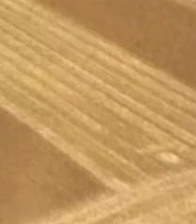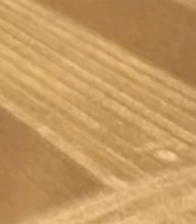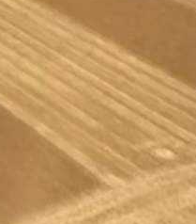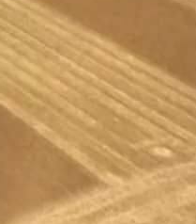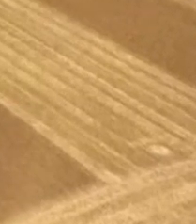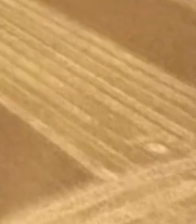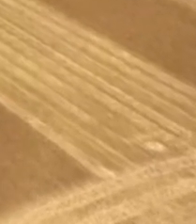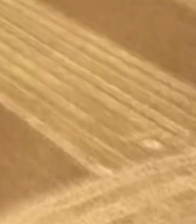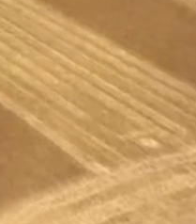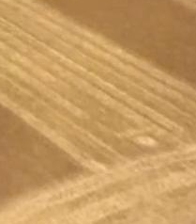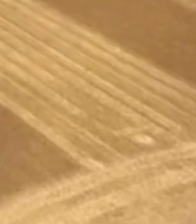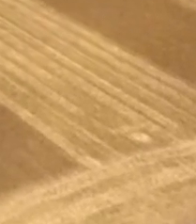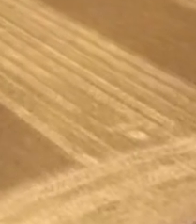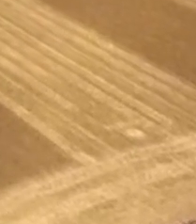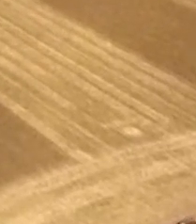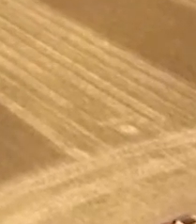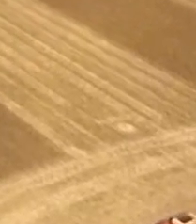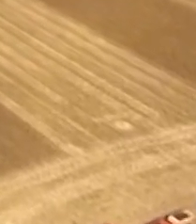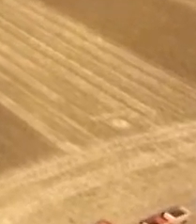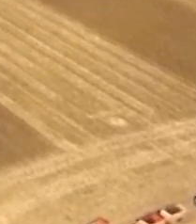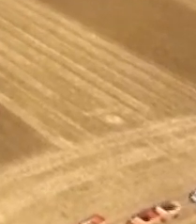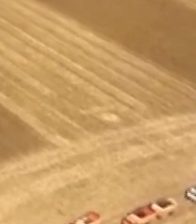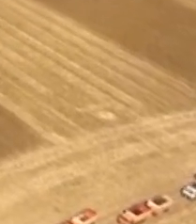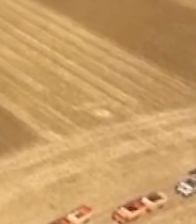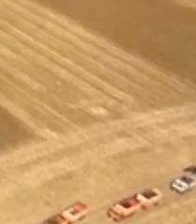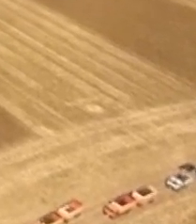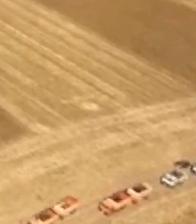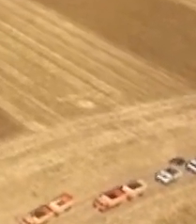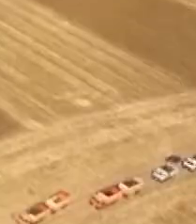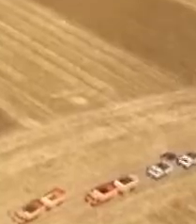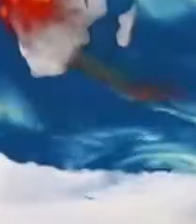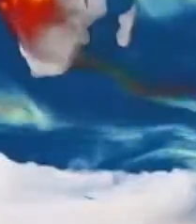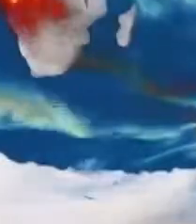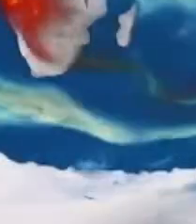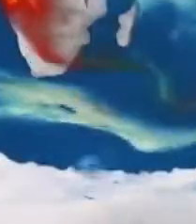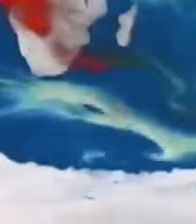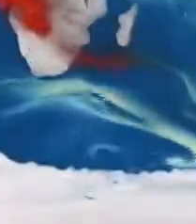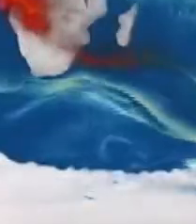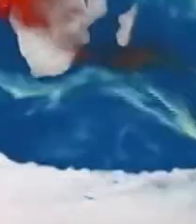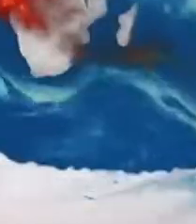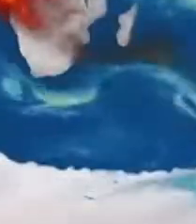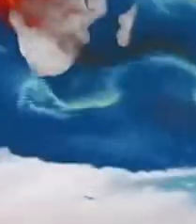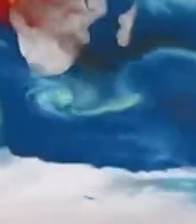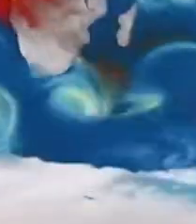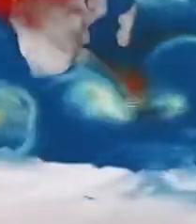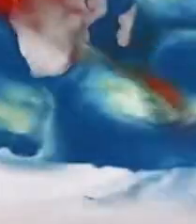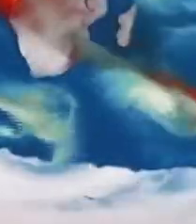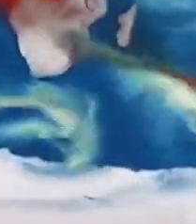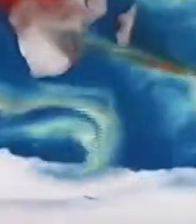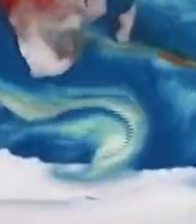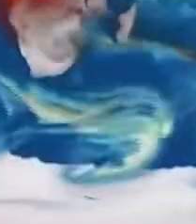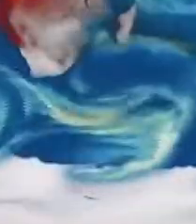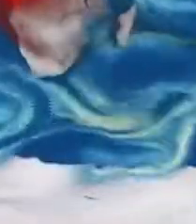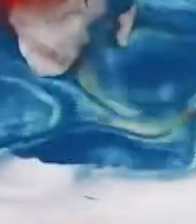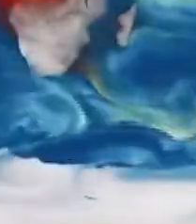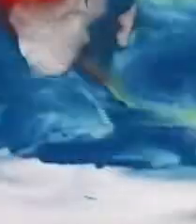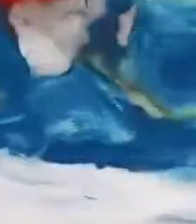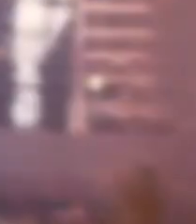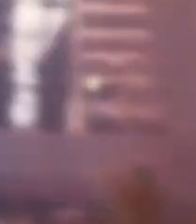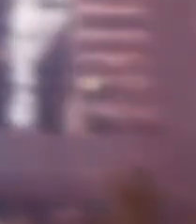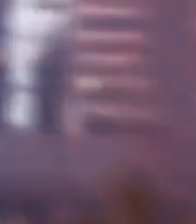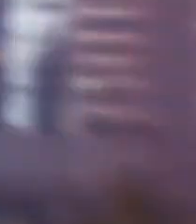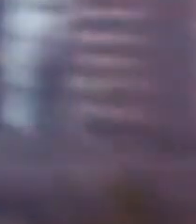El 40% de la Tierra ha sido transformada por el uso del hombre. De seguir así, el planeta podría